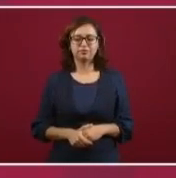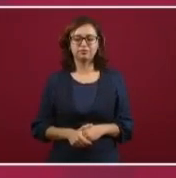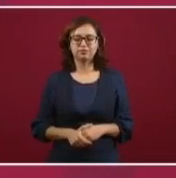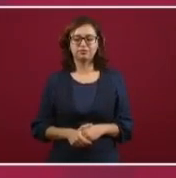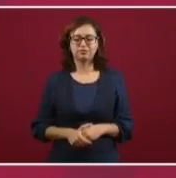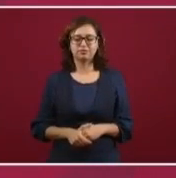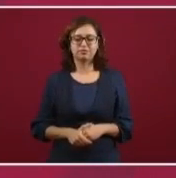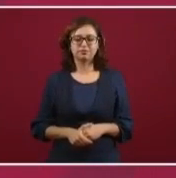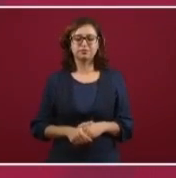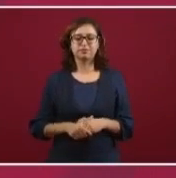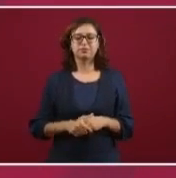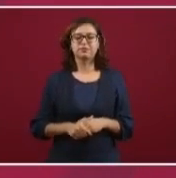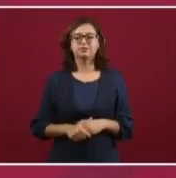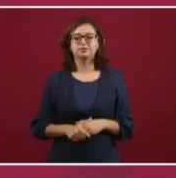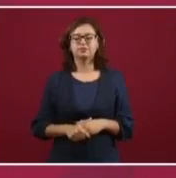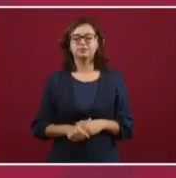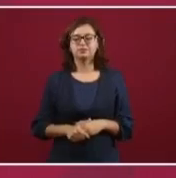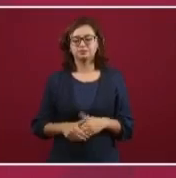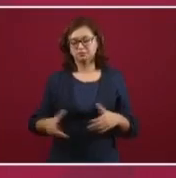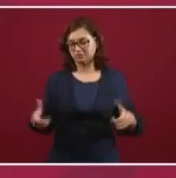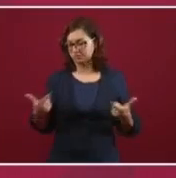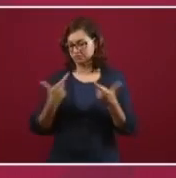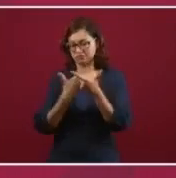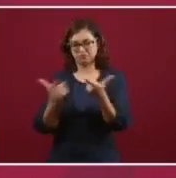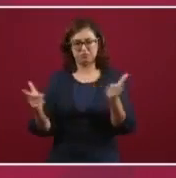Los liberales